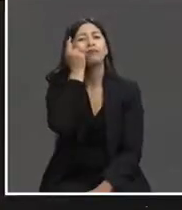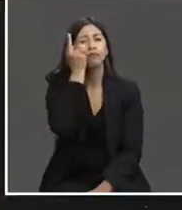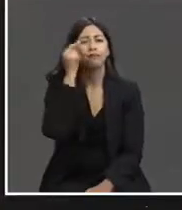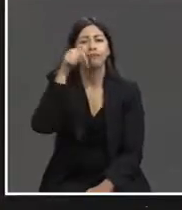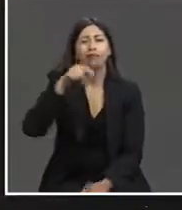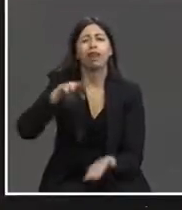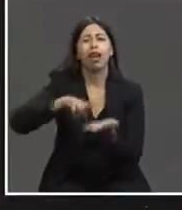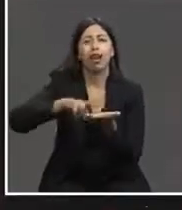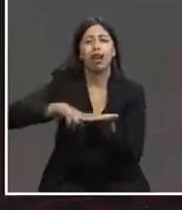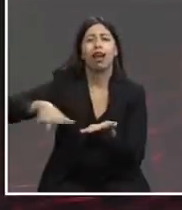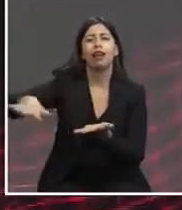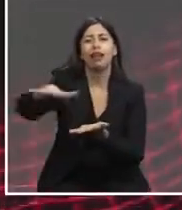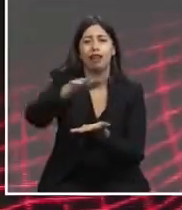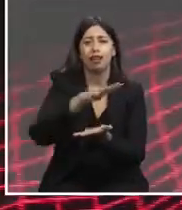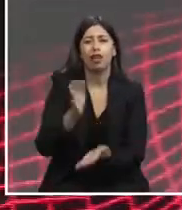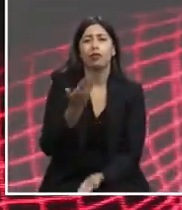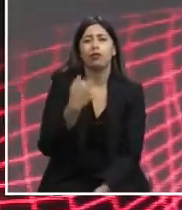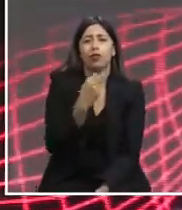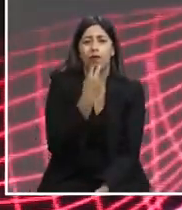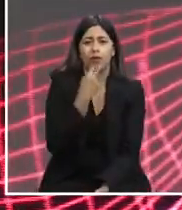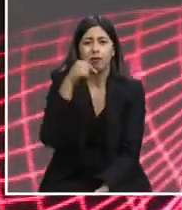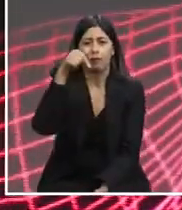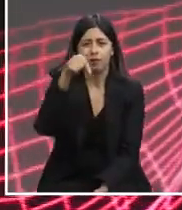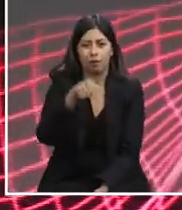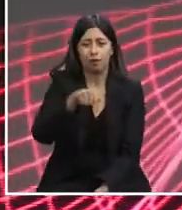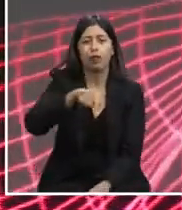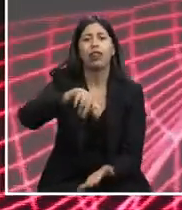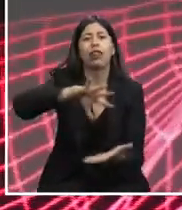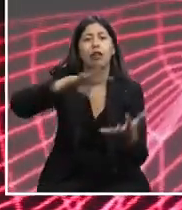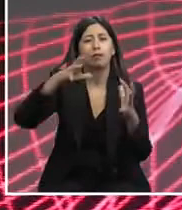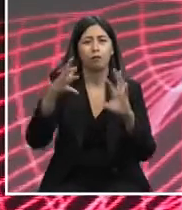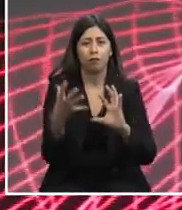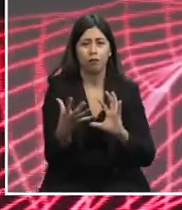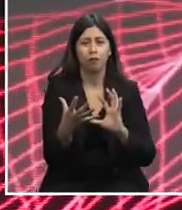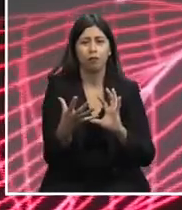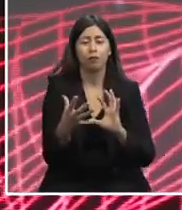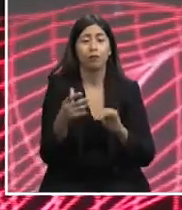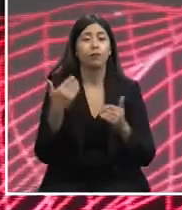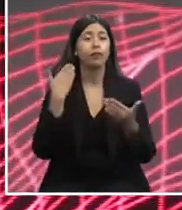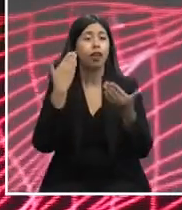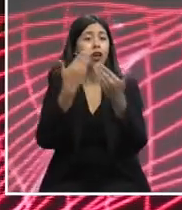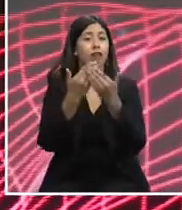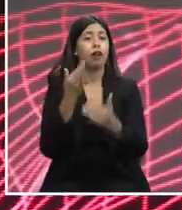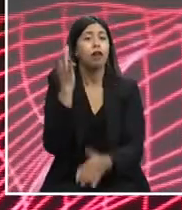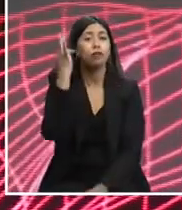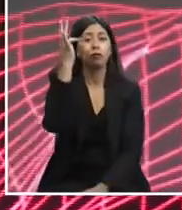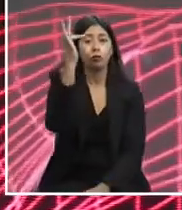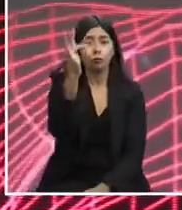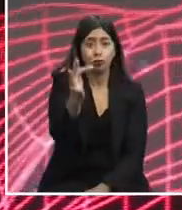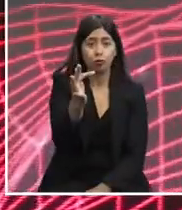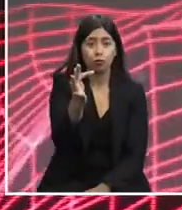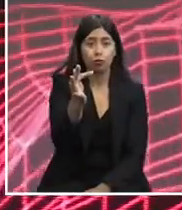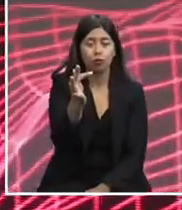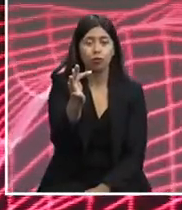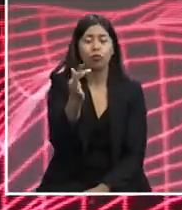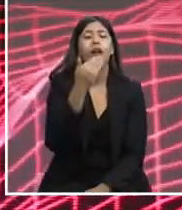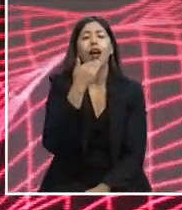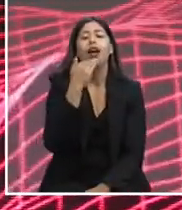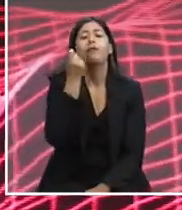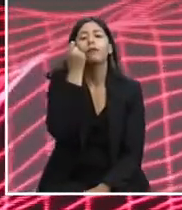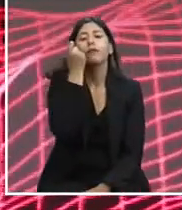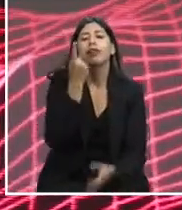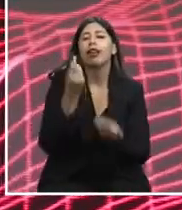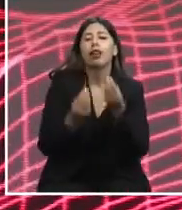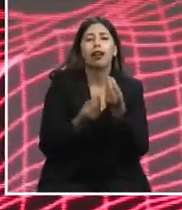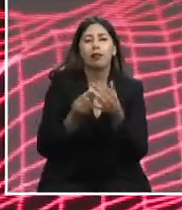estamos viviendo al habitar este planeta hoy en día. Y para afrontar el futuro, debemos comprender también cuáles son